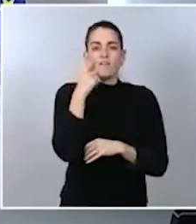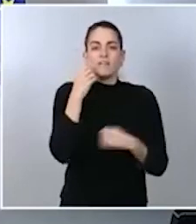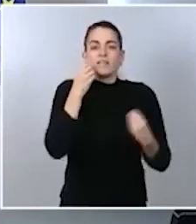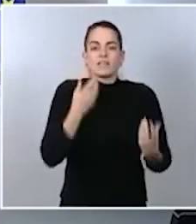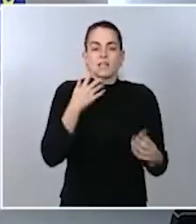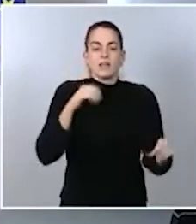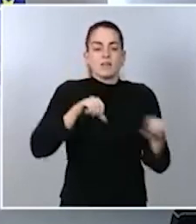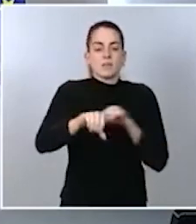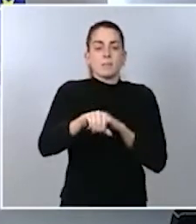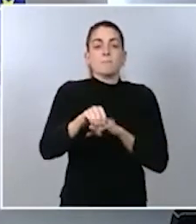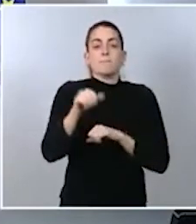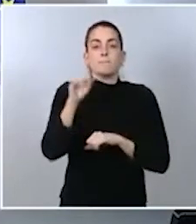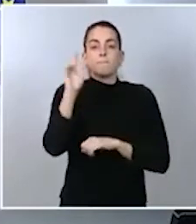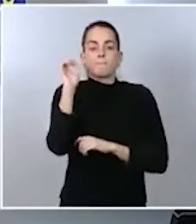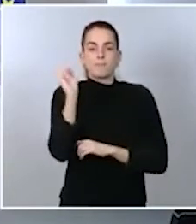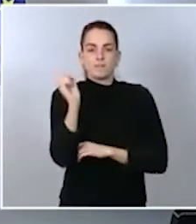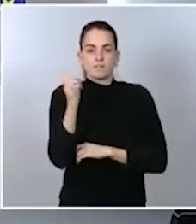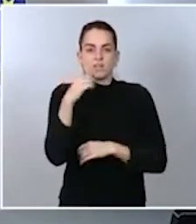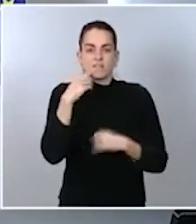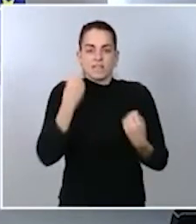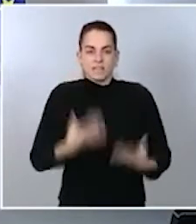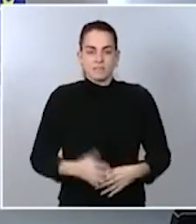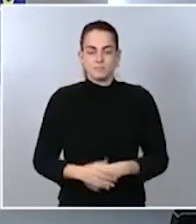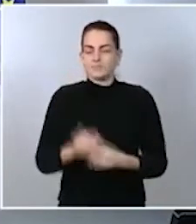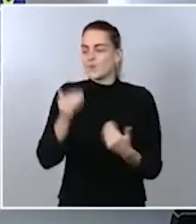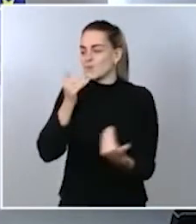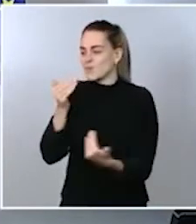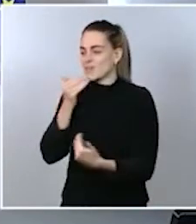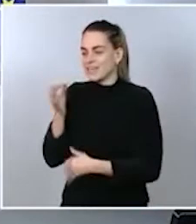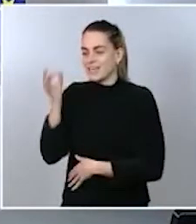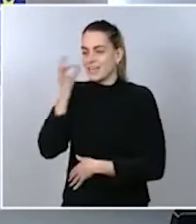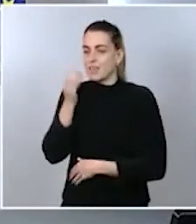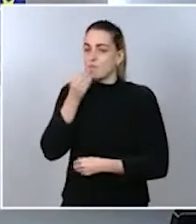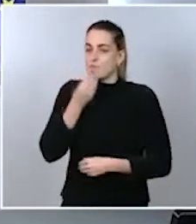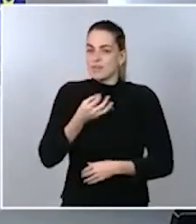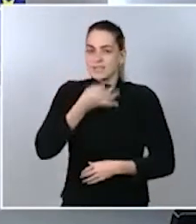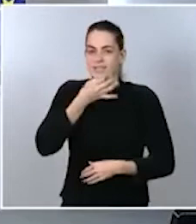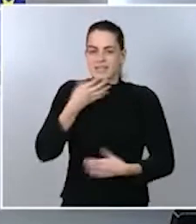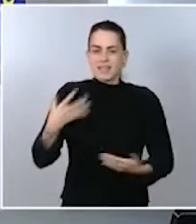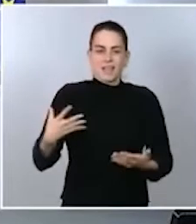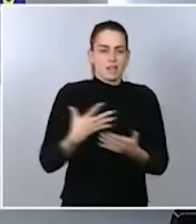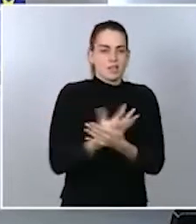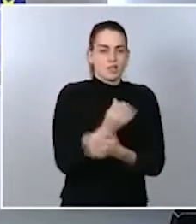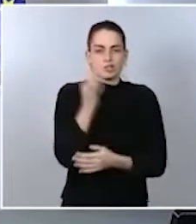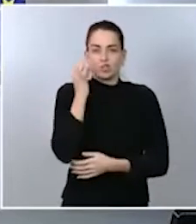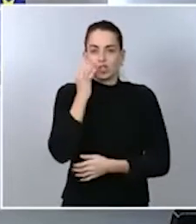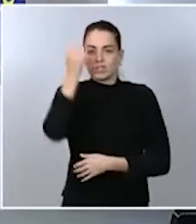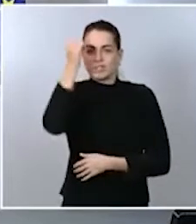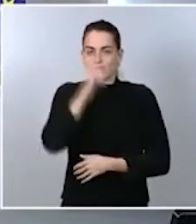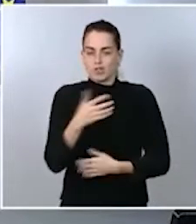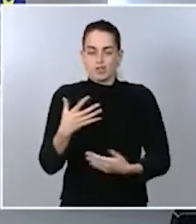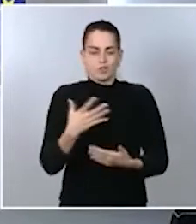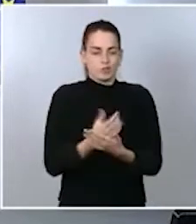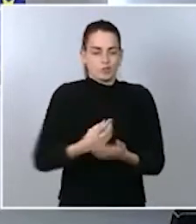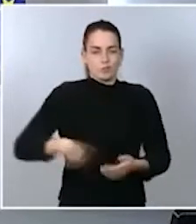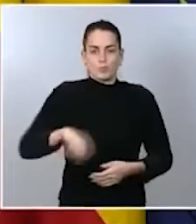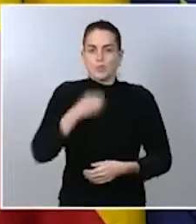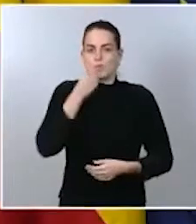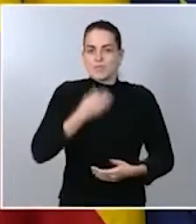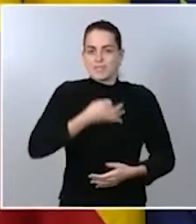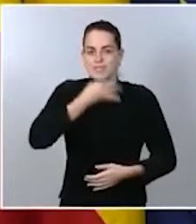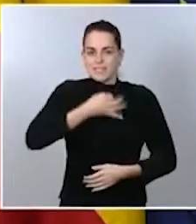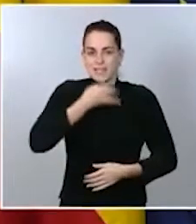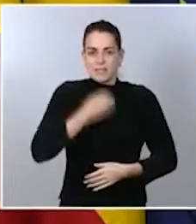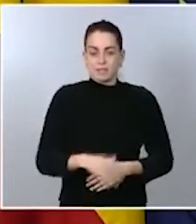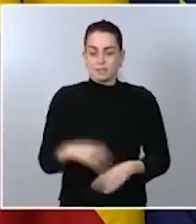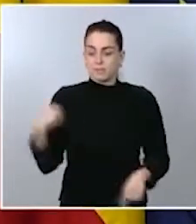muchas gracias ministra ministro buenas tardes a todas y todos como venimos haciendo diariamente